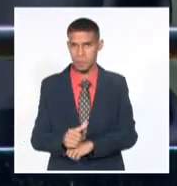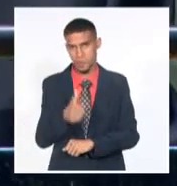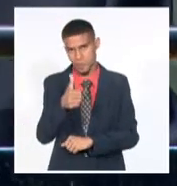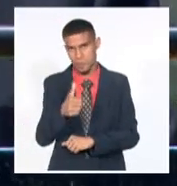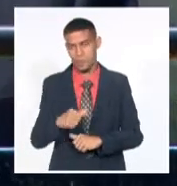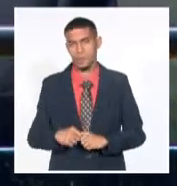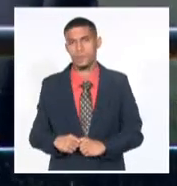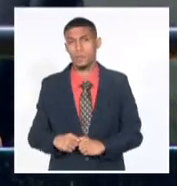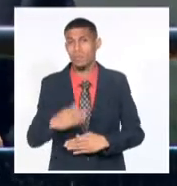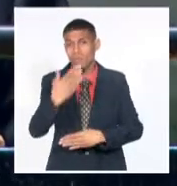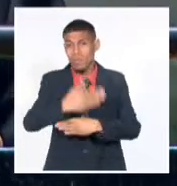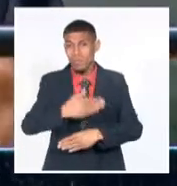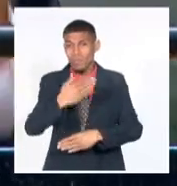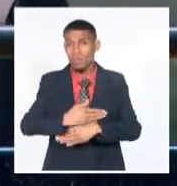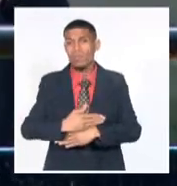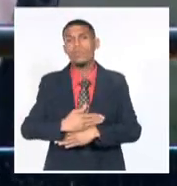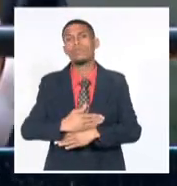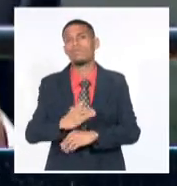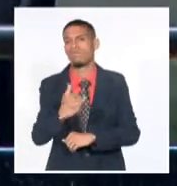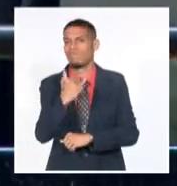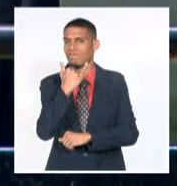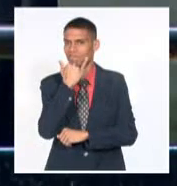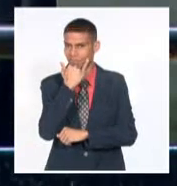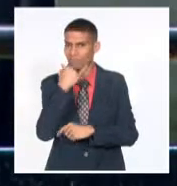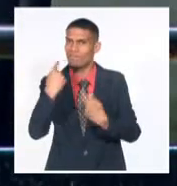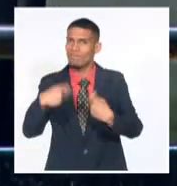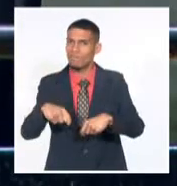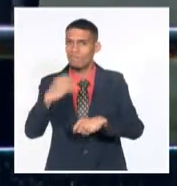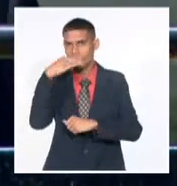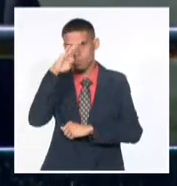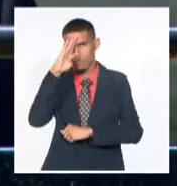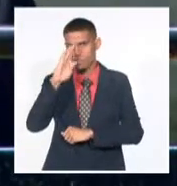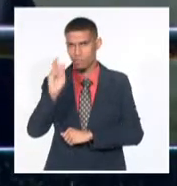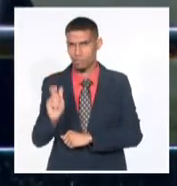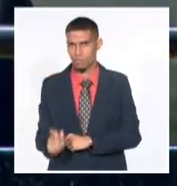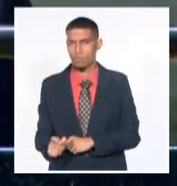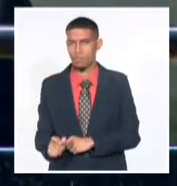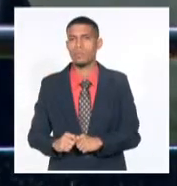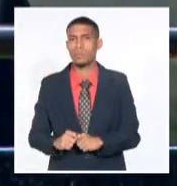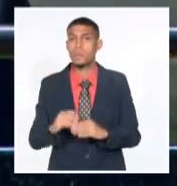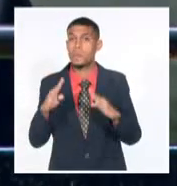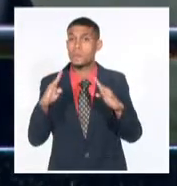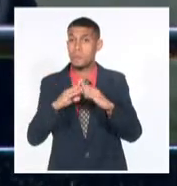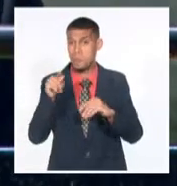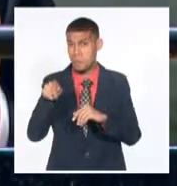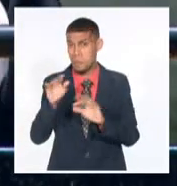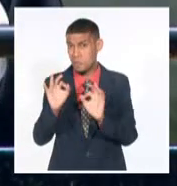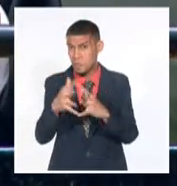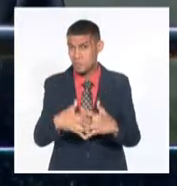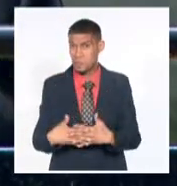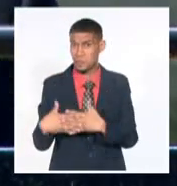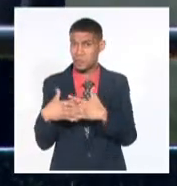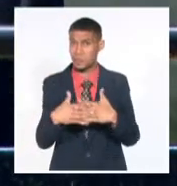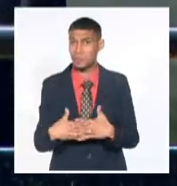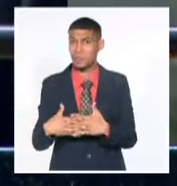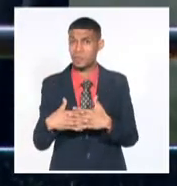bloqueo restringe los derechos de los cubanos residentes en los Estados Unidos, impide la